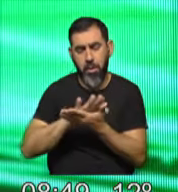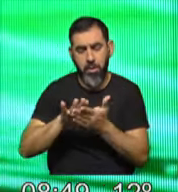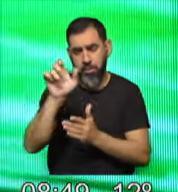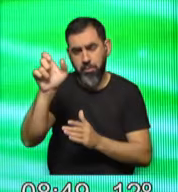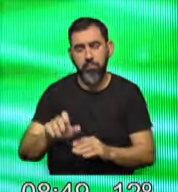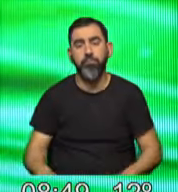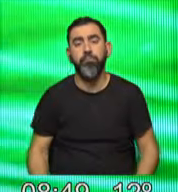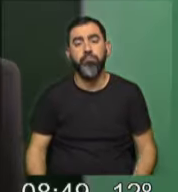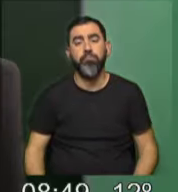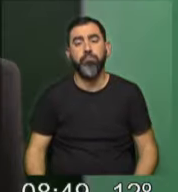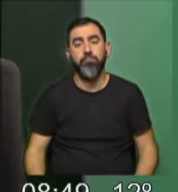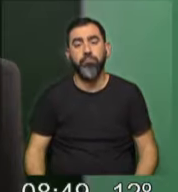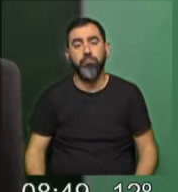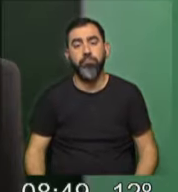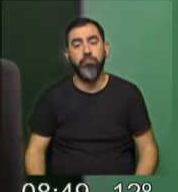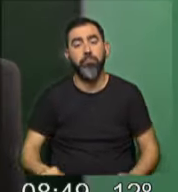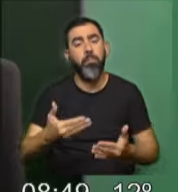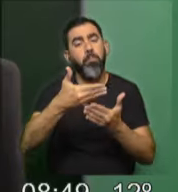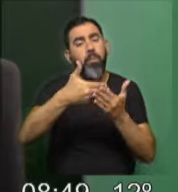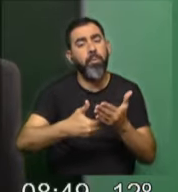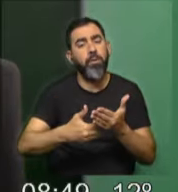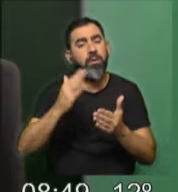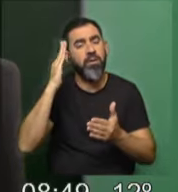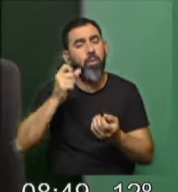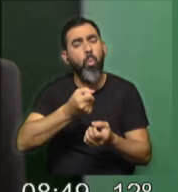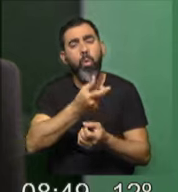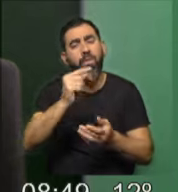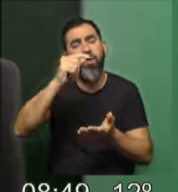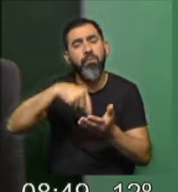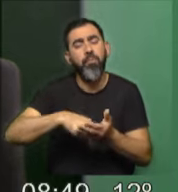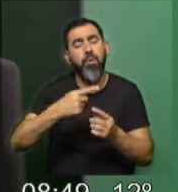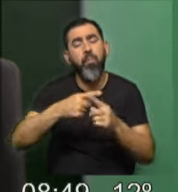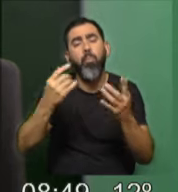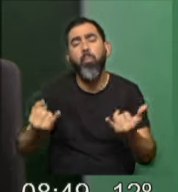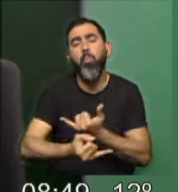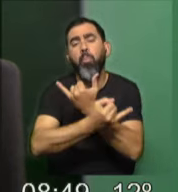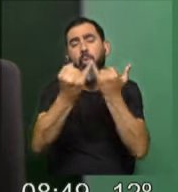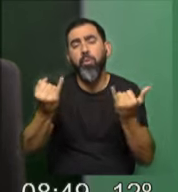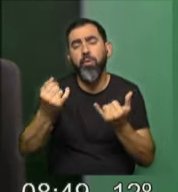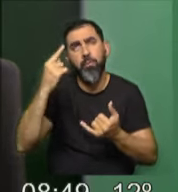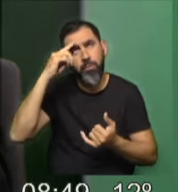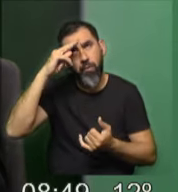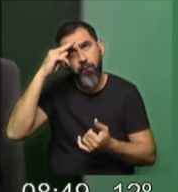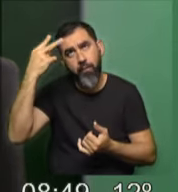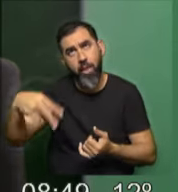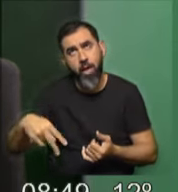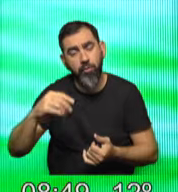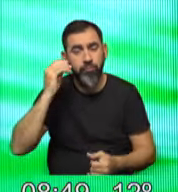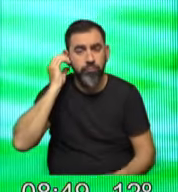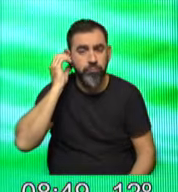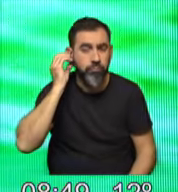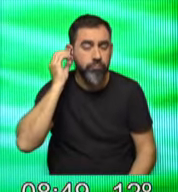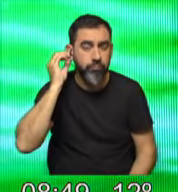está muy bien Bueno ya está la papeleta tiene un cálculo de cuantas firmas se necesitarían por día por ejemplo estoy pensando en el verano también que muchos uruguayos